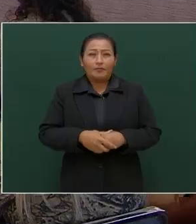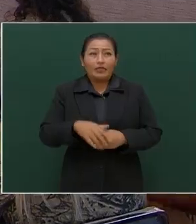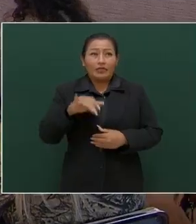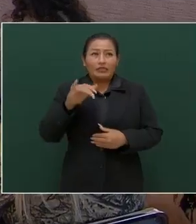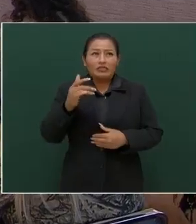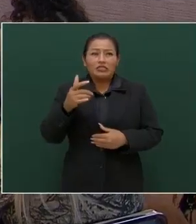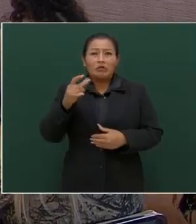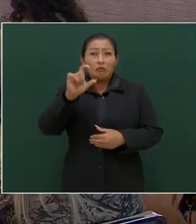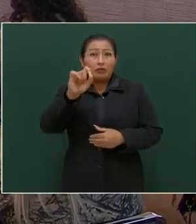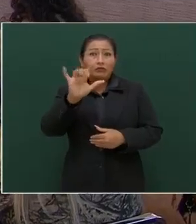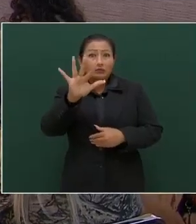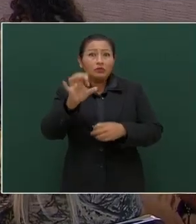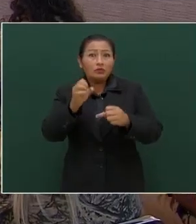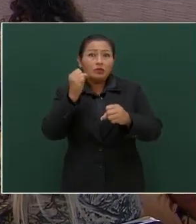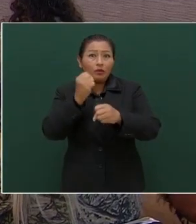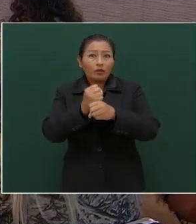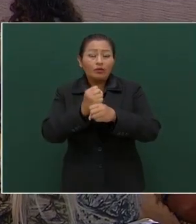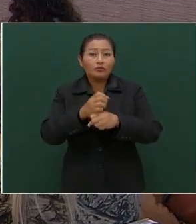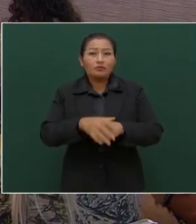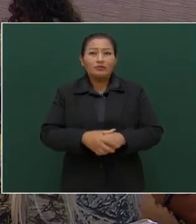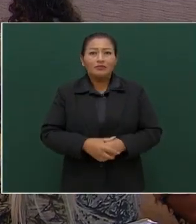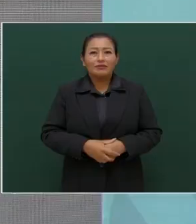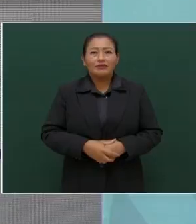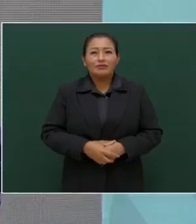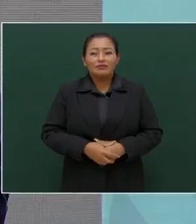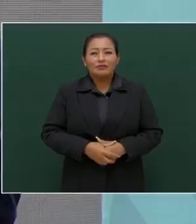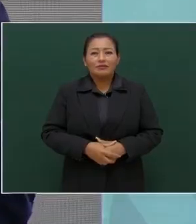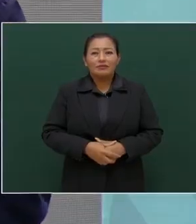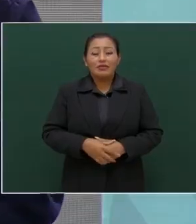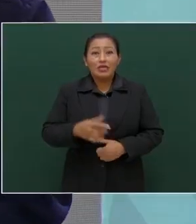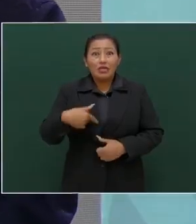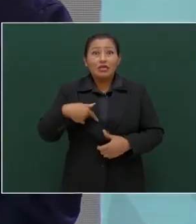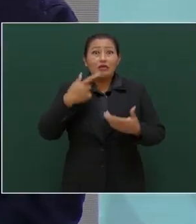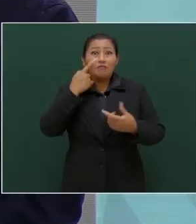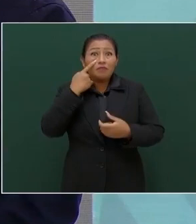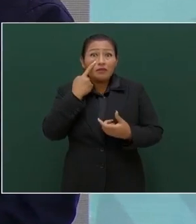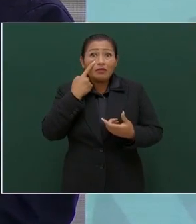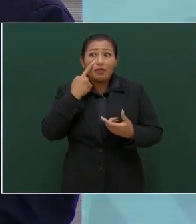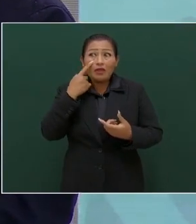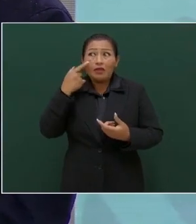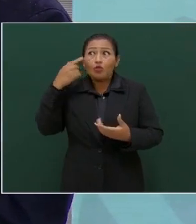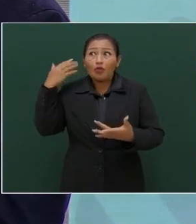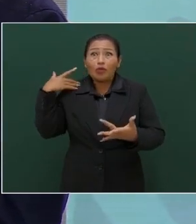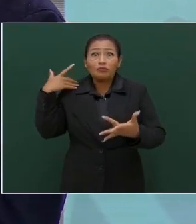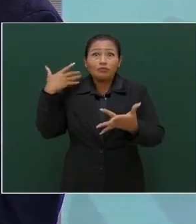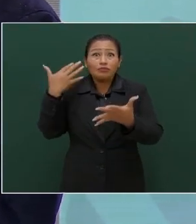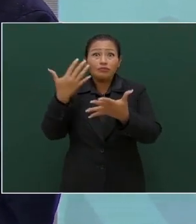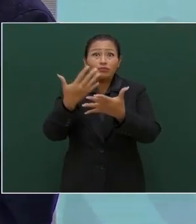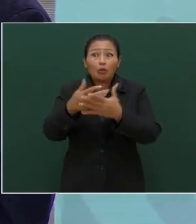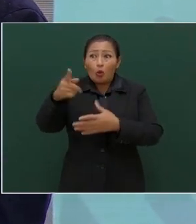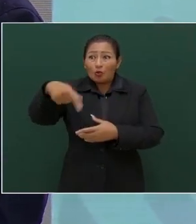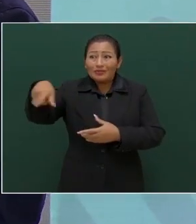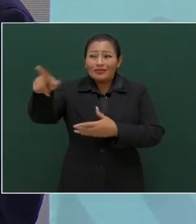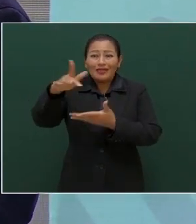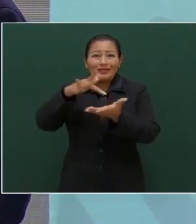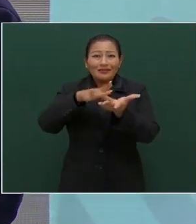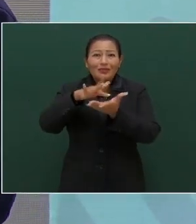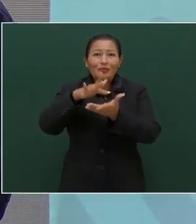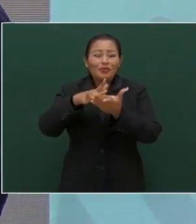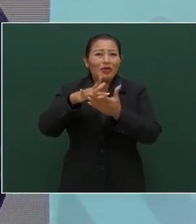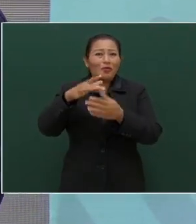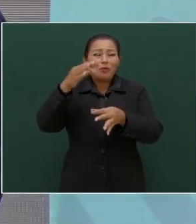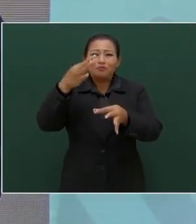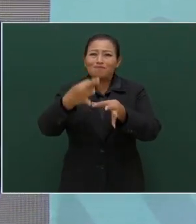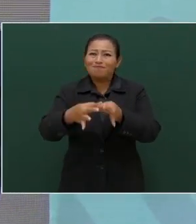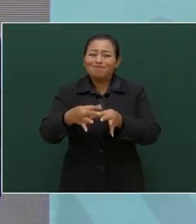ya lleva 25 años. Sí. Sí. Y miren lo que se ha hecho con el apoyo de todos, los